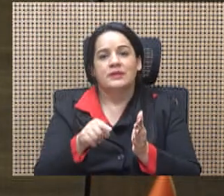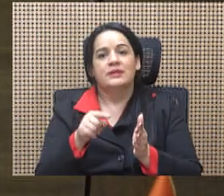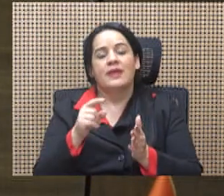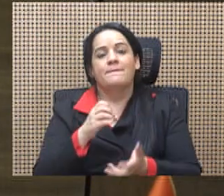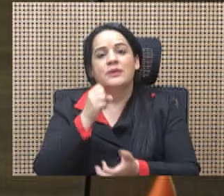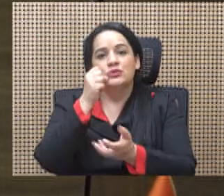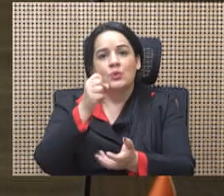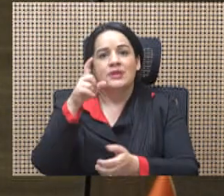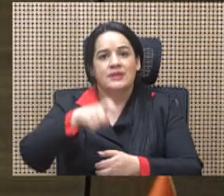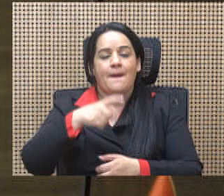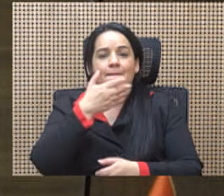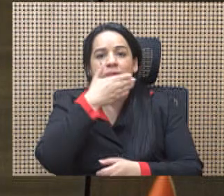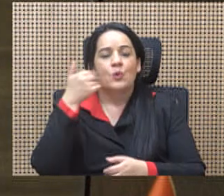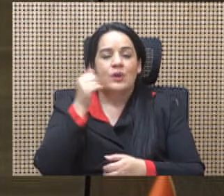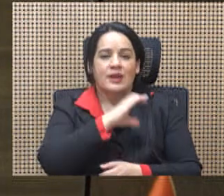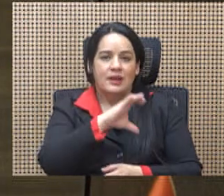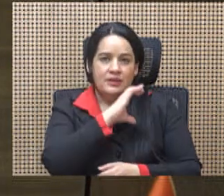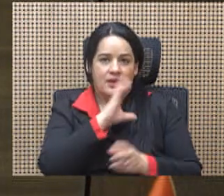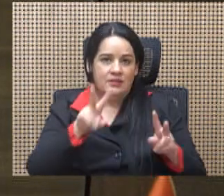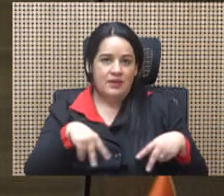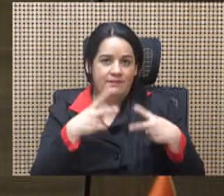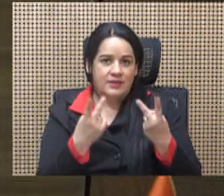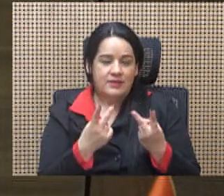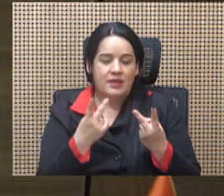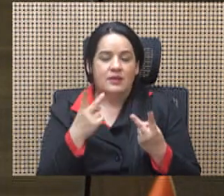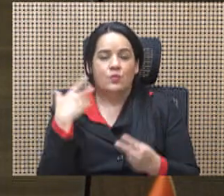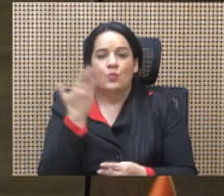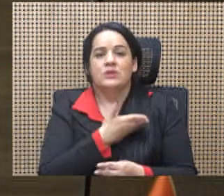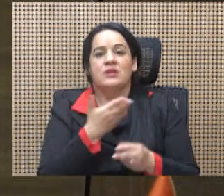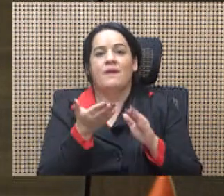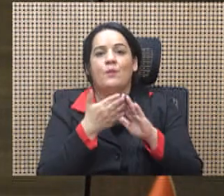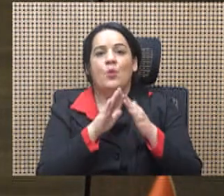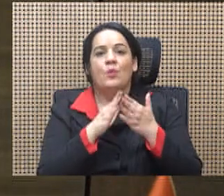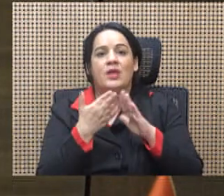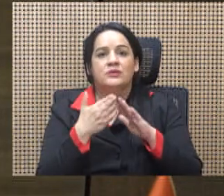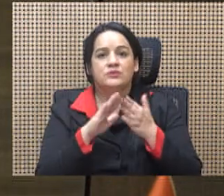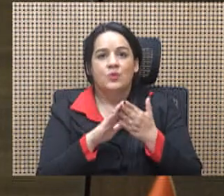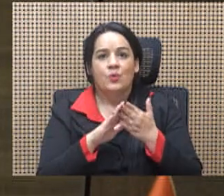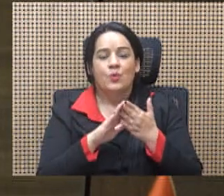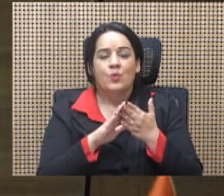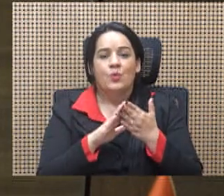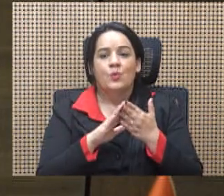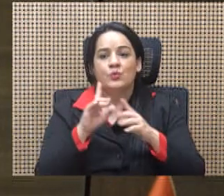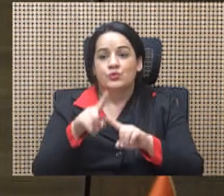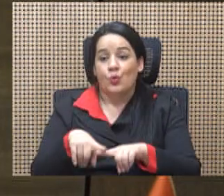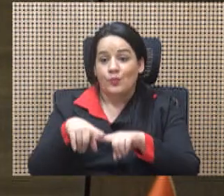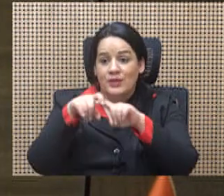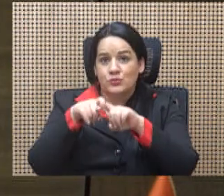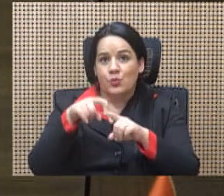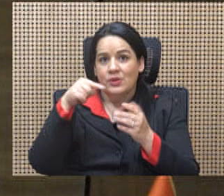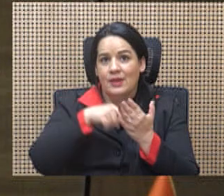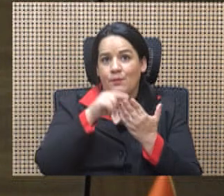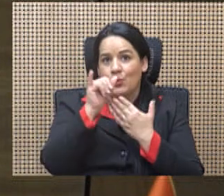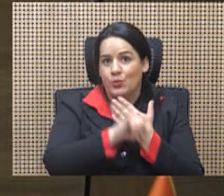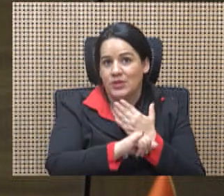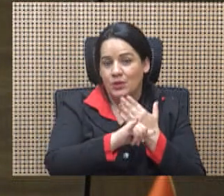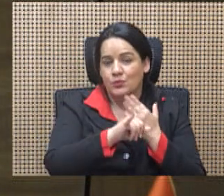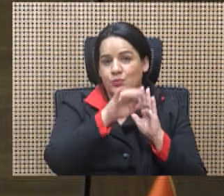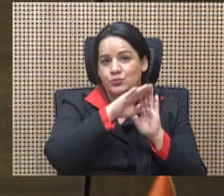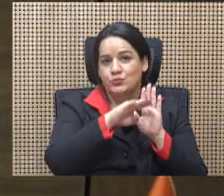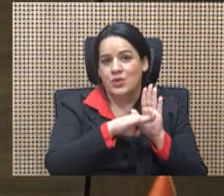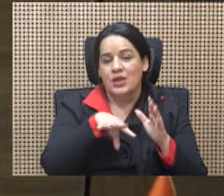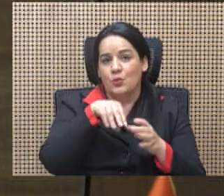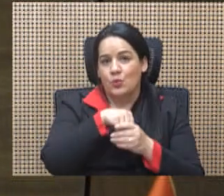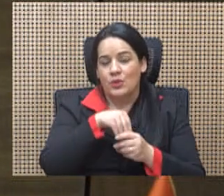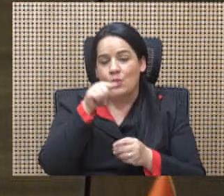calidad de vida de nuestro de nuestra población la suspensión de estos proyectos incluido el hospital